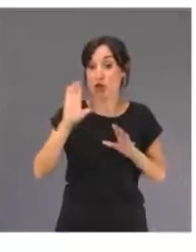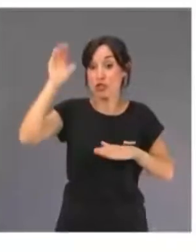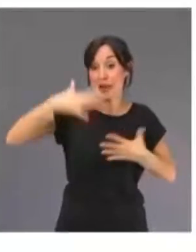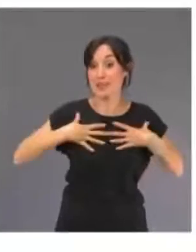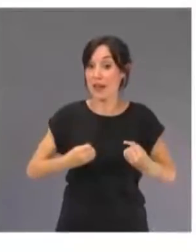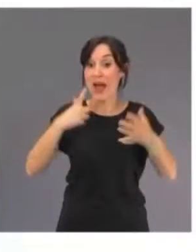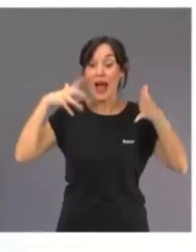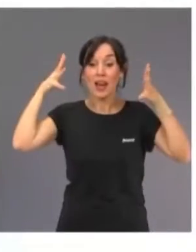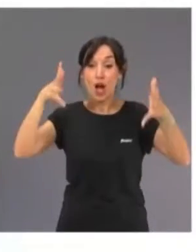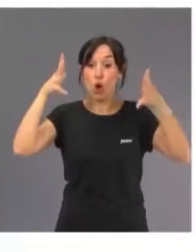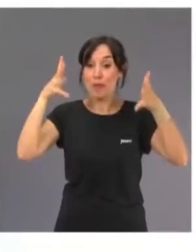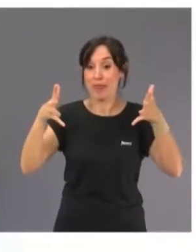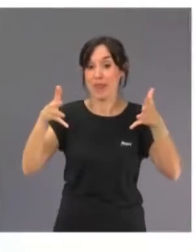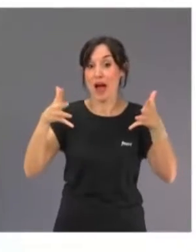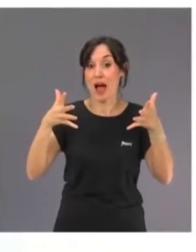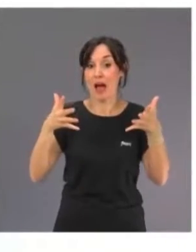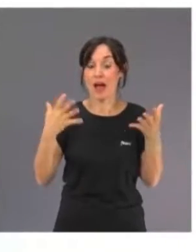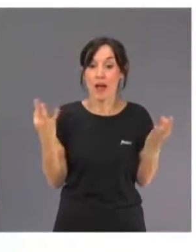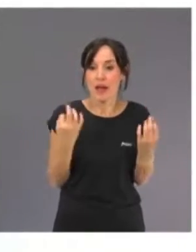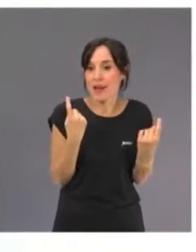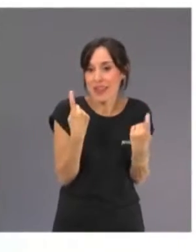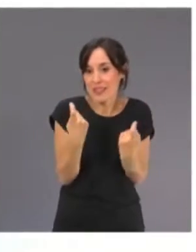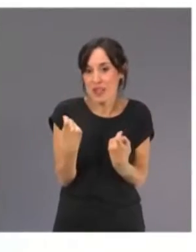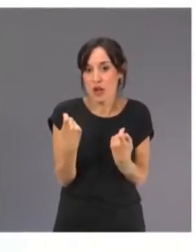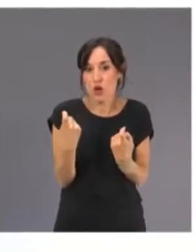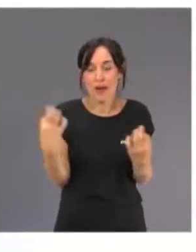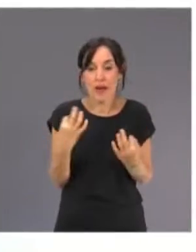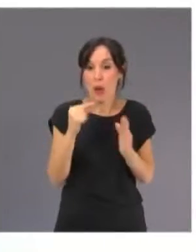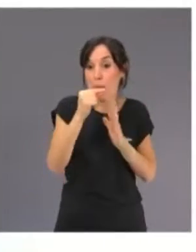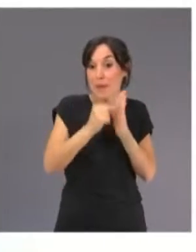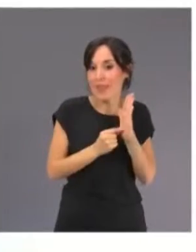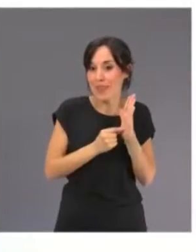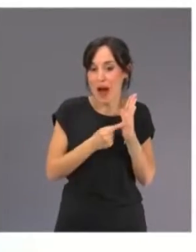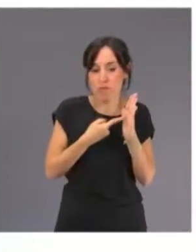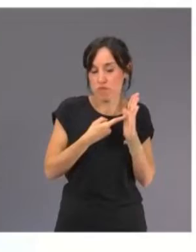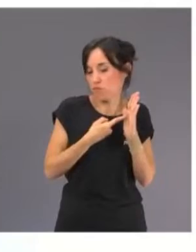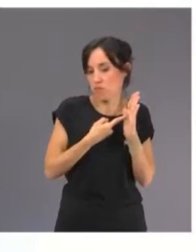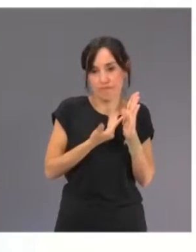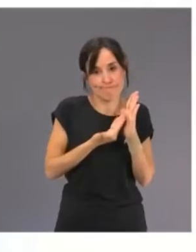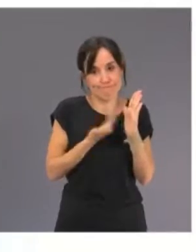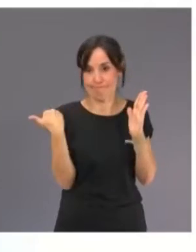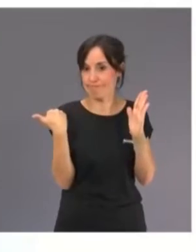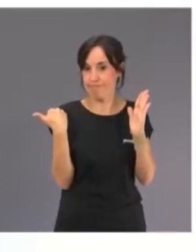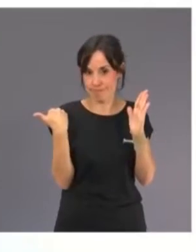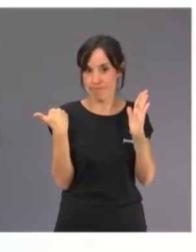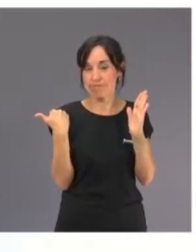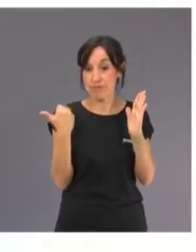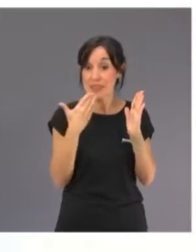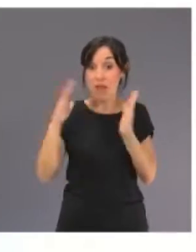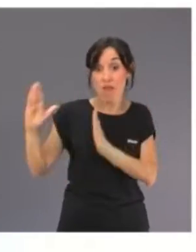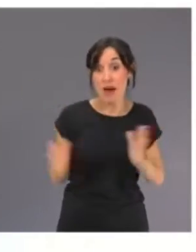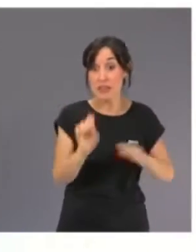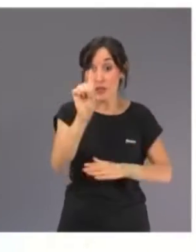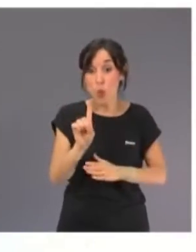se recomienda que es necesario que una medida no entre en vigor desde el mismo momento si pasamos de